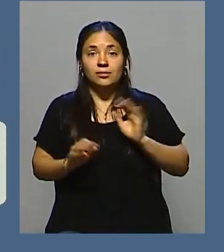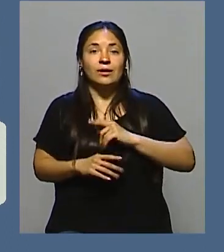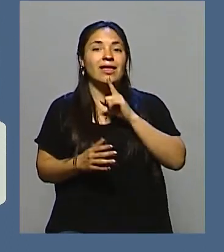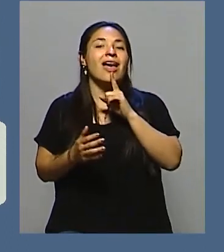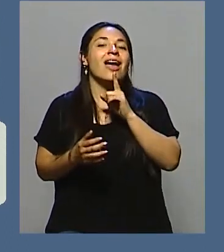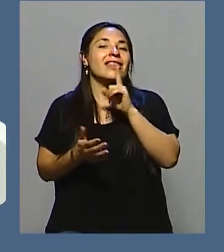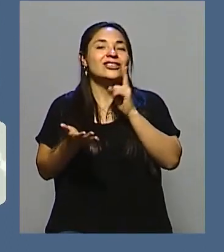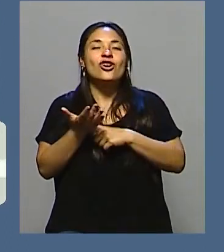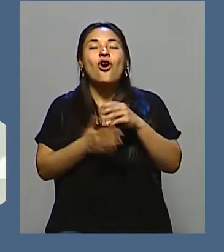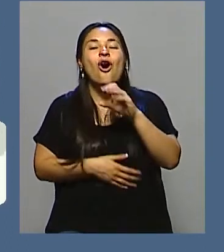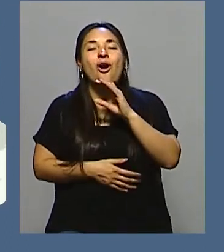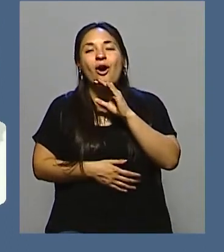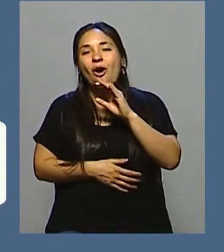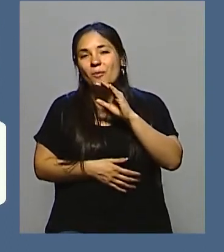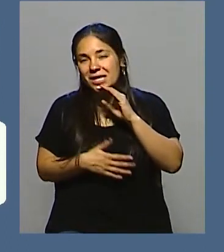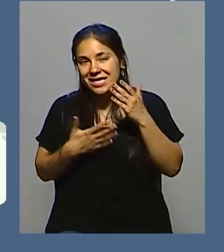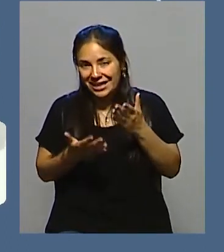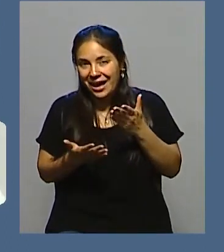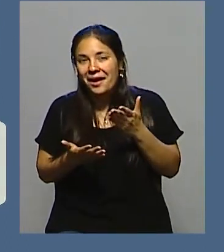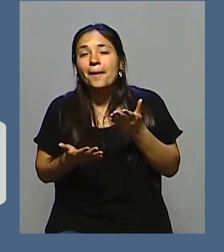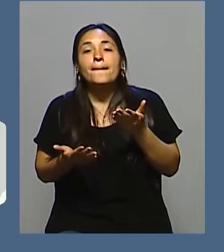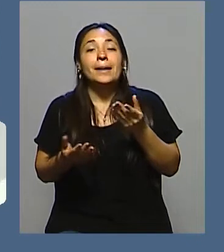cómica para enfrentar